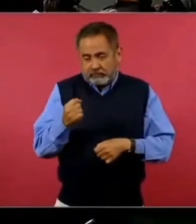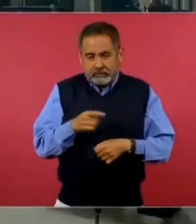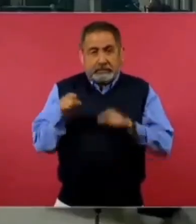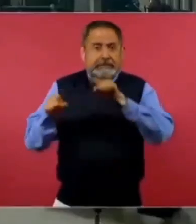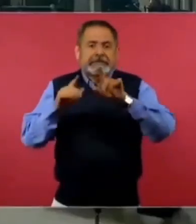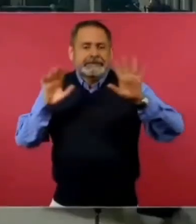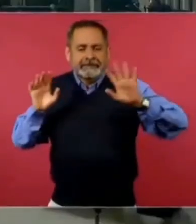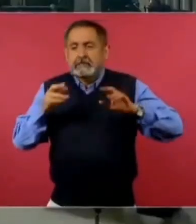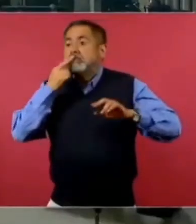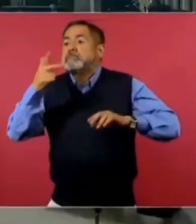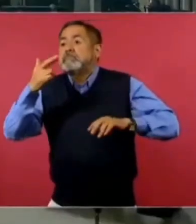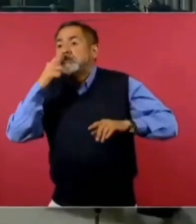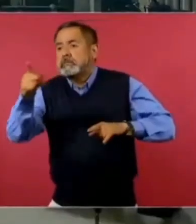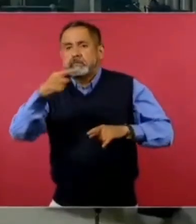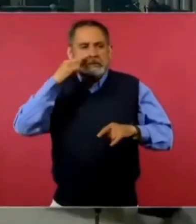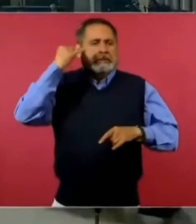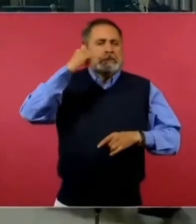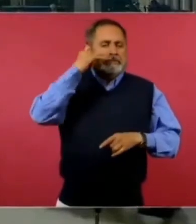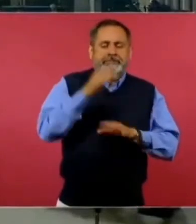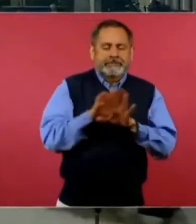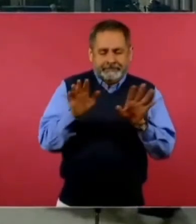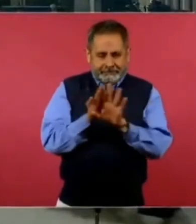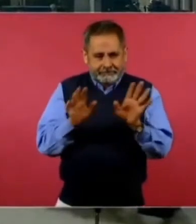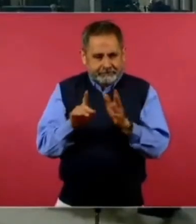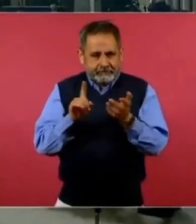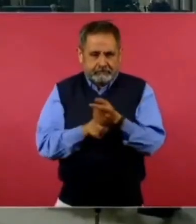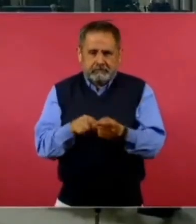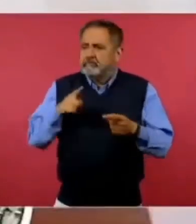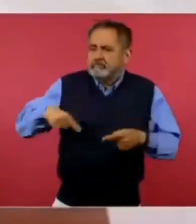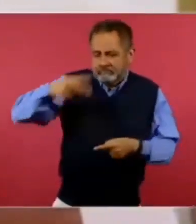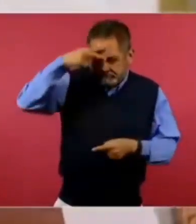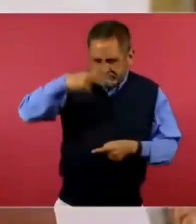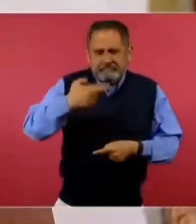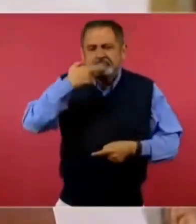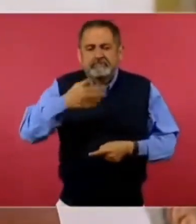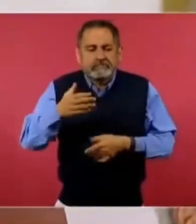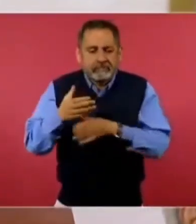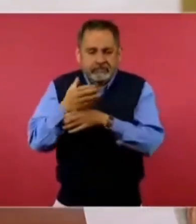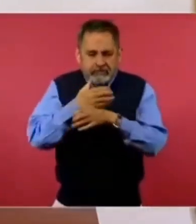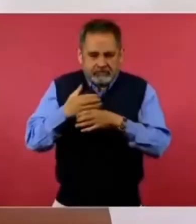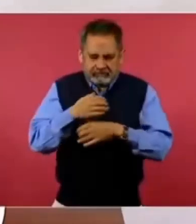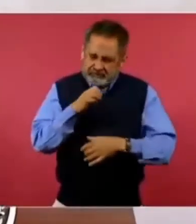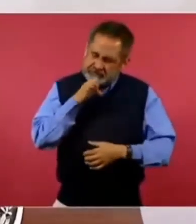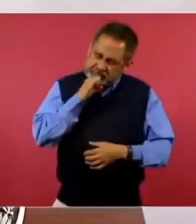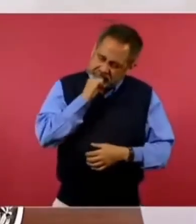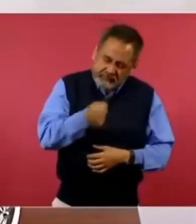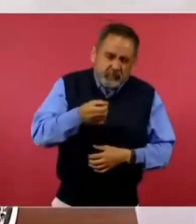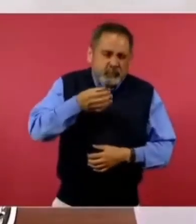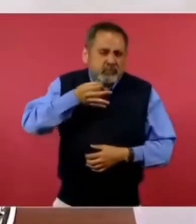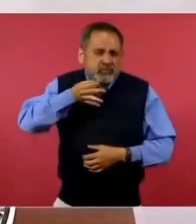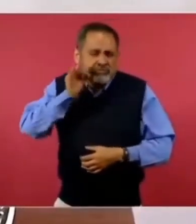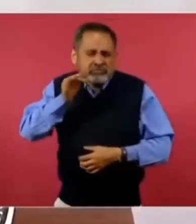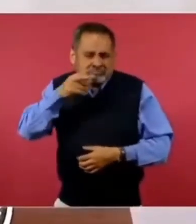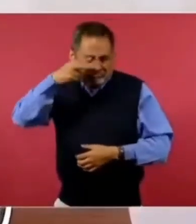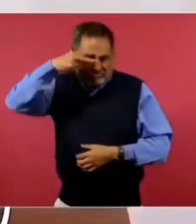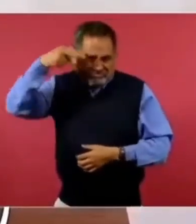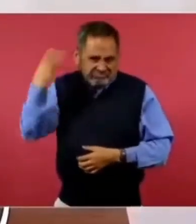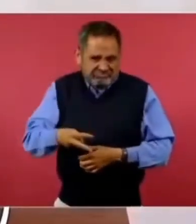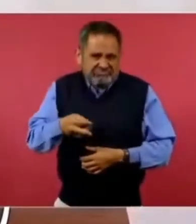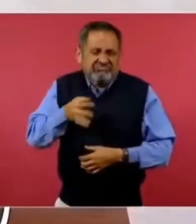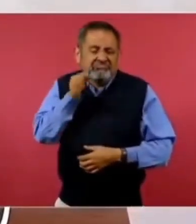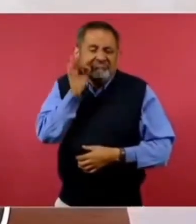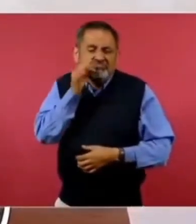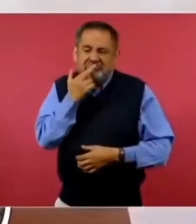y sentimientos y hiere susceptibilidades. Pero el café mexicano es buenísimo.